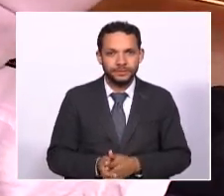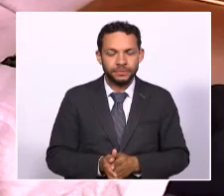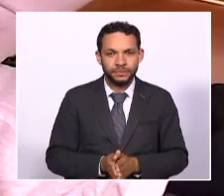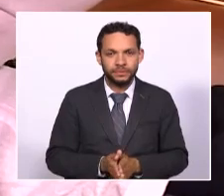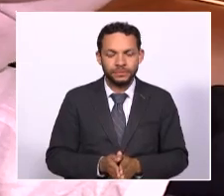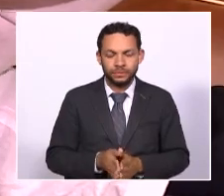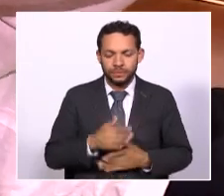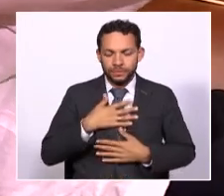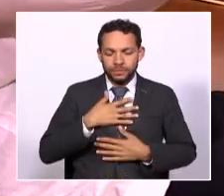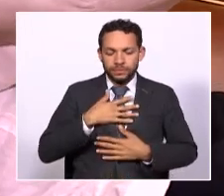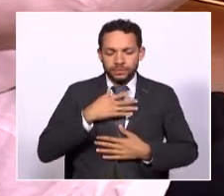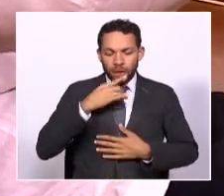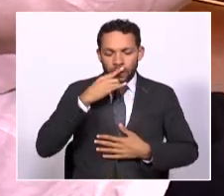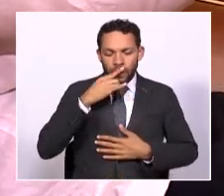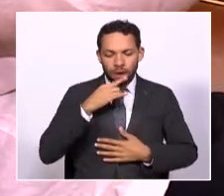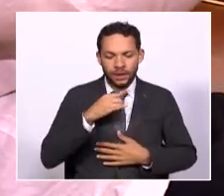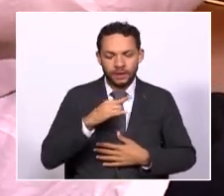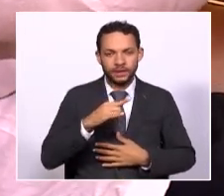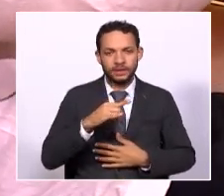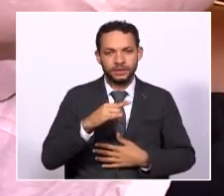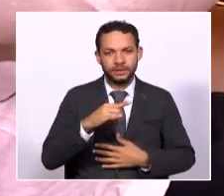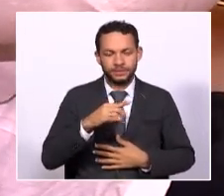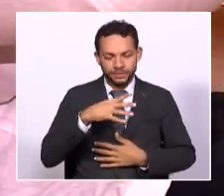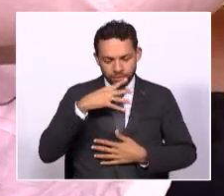Inhala, exhala.